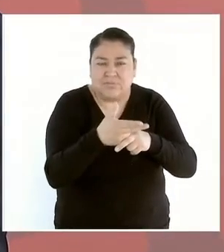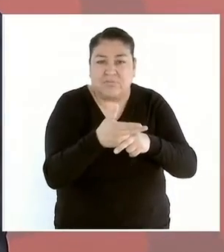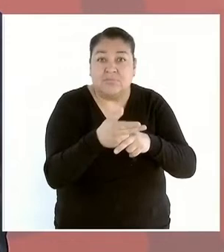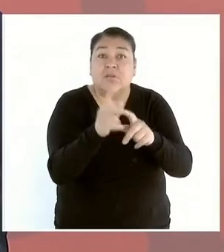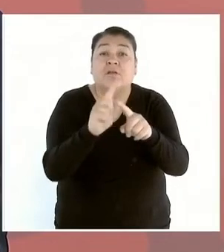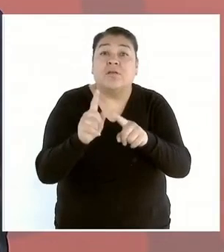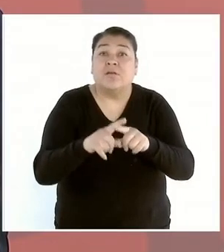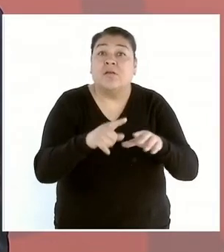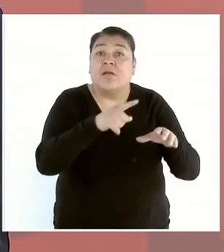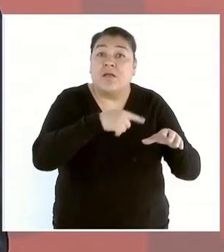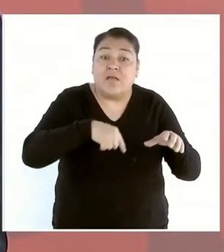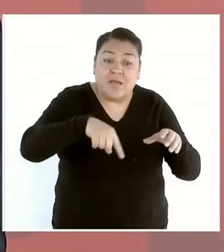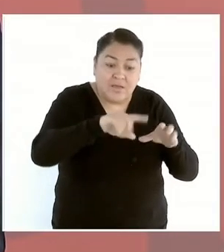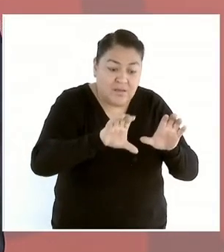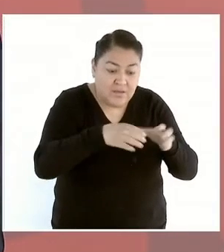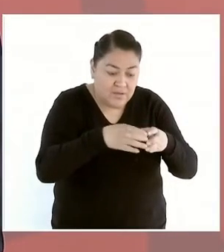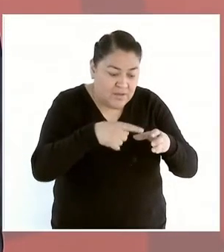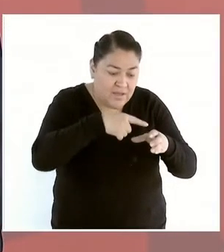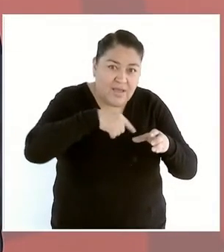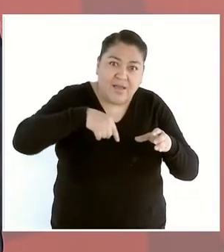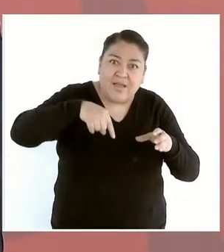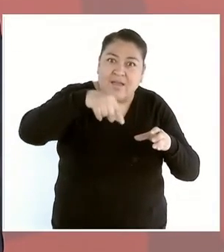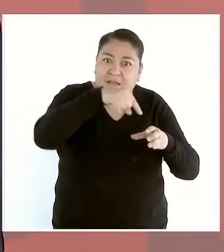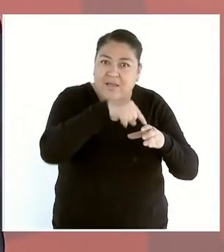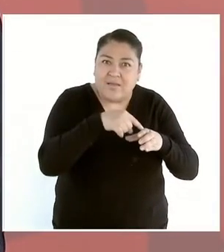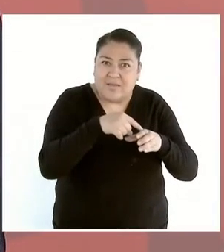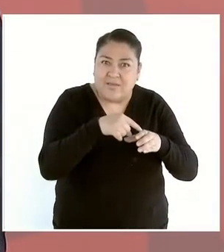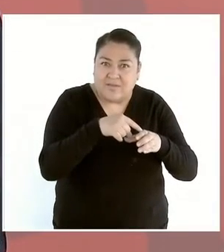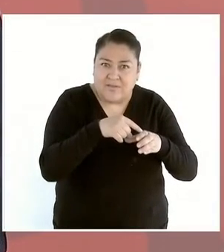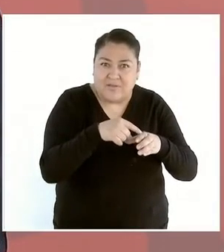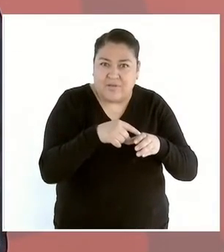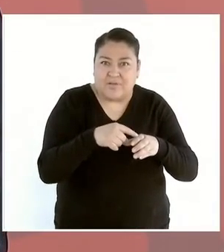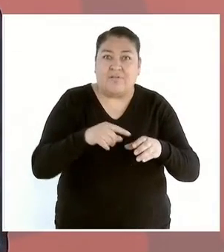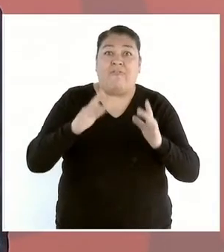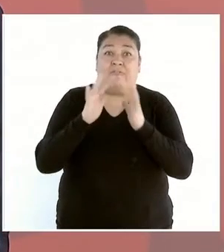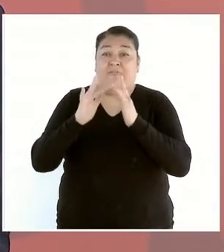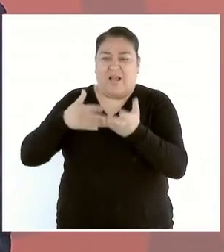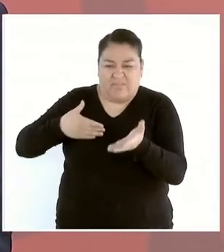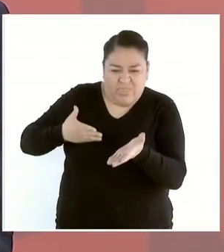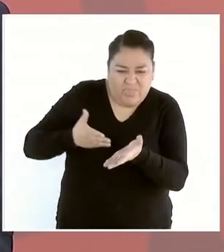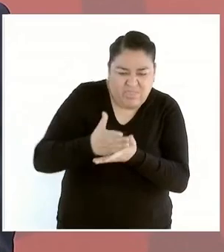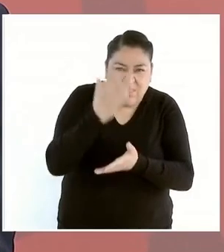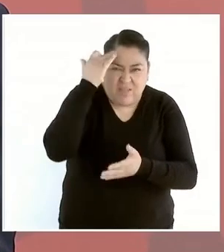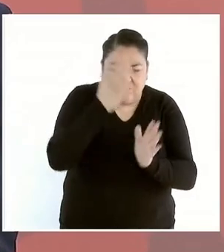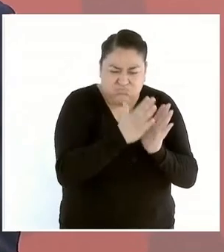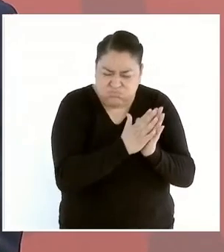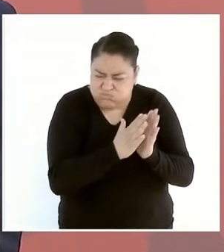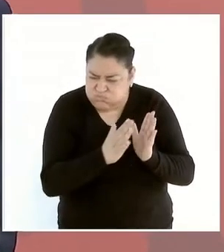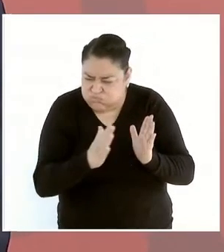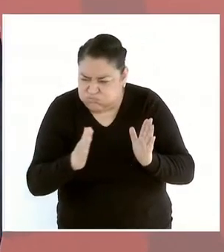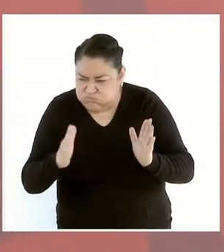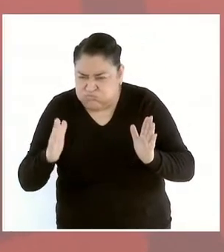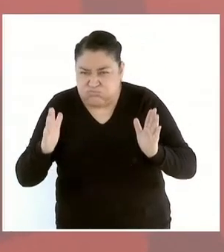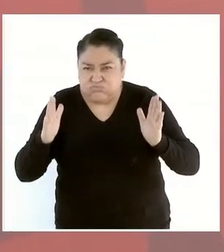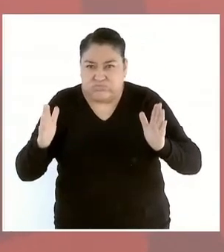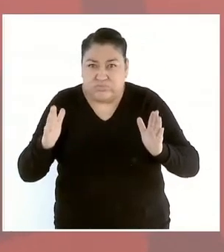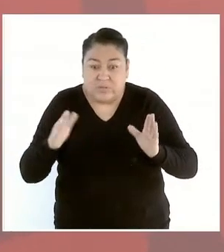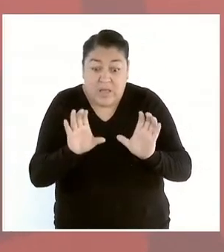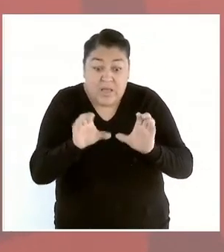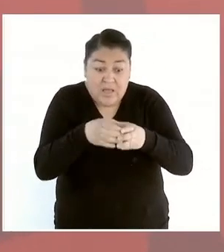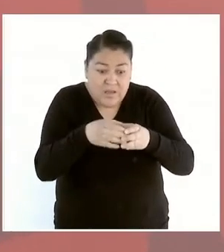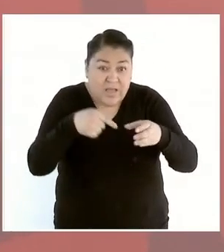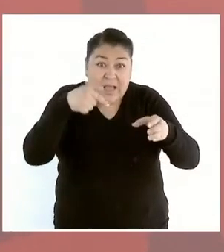convertirían durante todo el tiempo de la invasión en una verdadera pesadilla